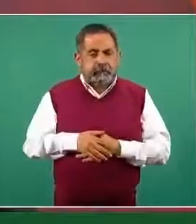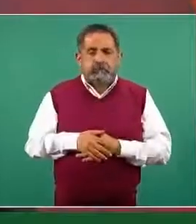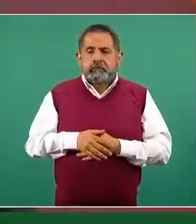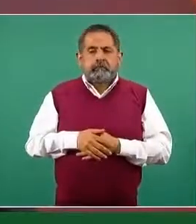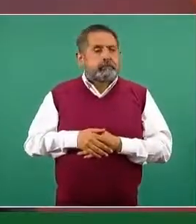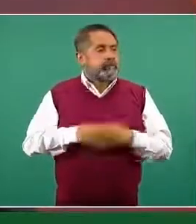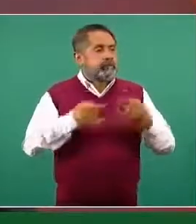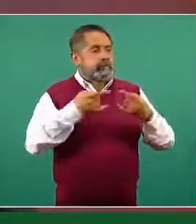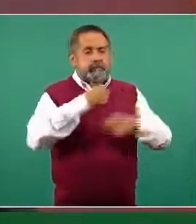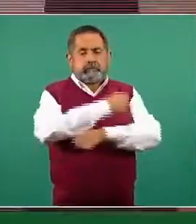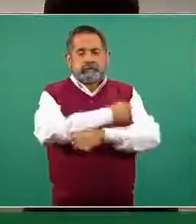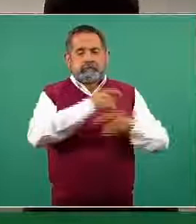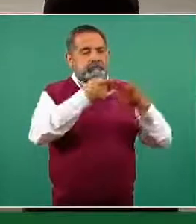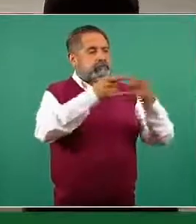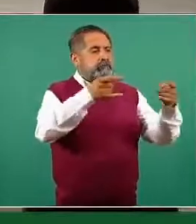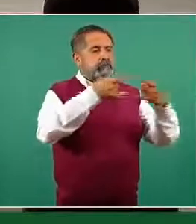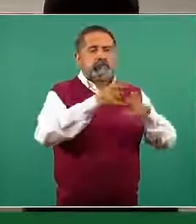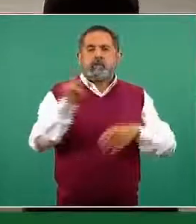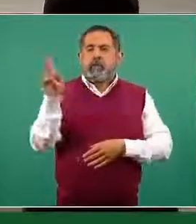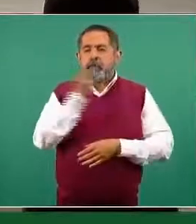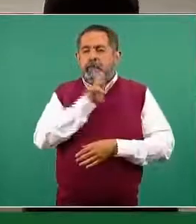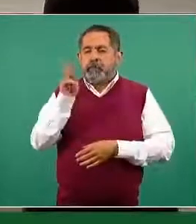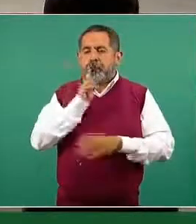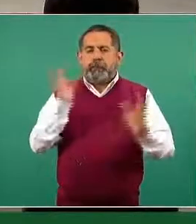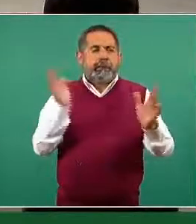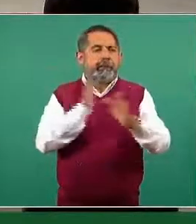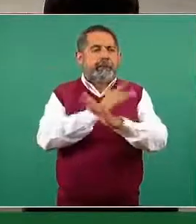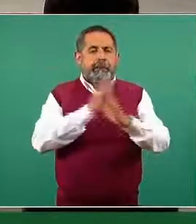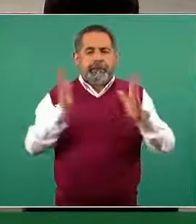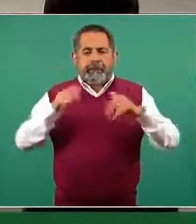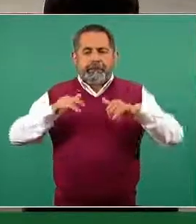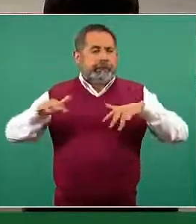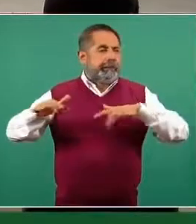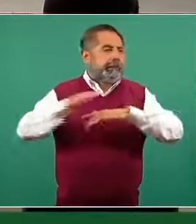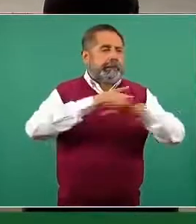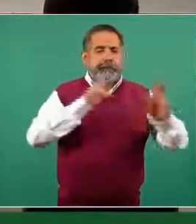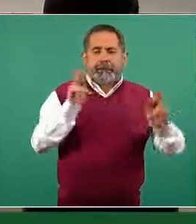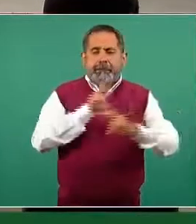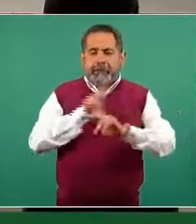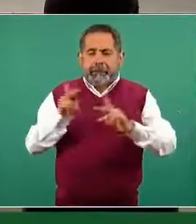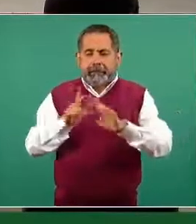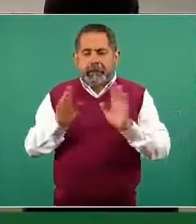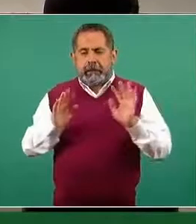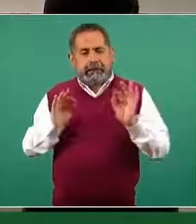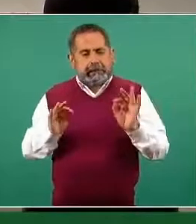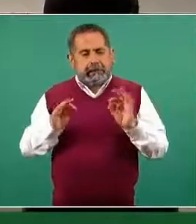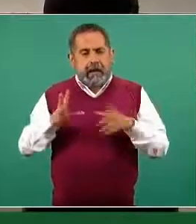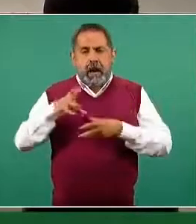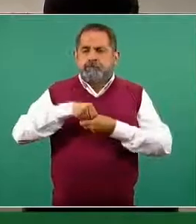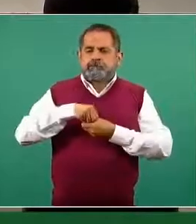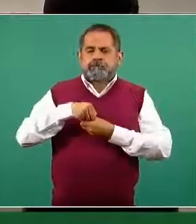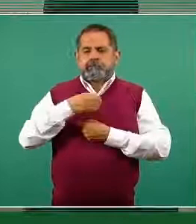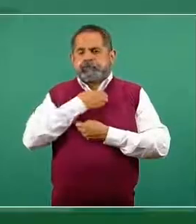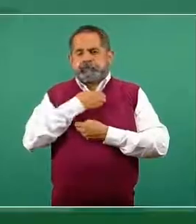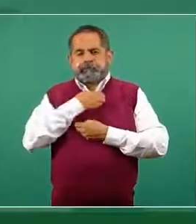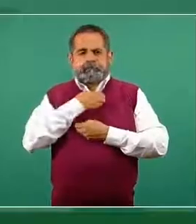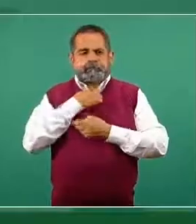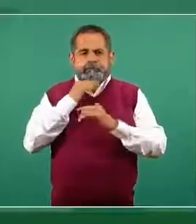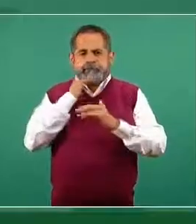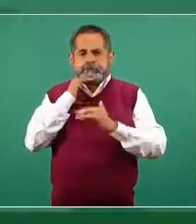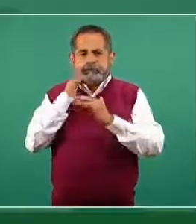Ventilar los espacios cerrados, es muy importante mantener ventilados los espacios cerrados para que no se vicie el aire que pudiera